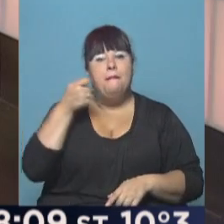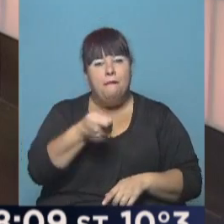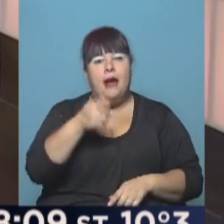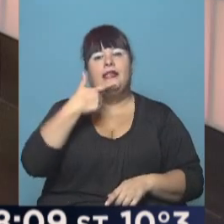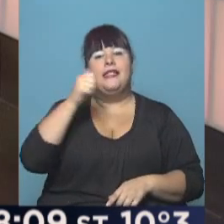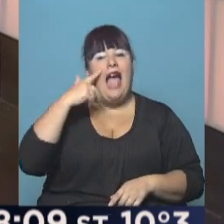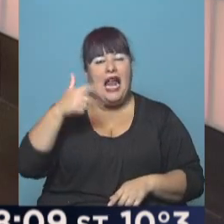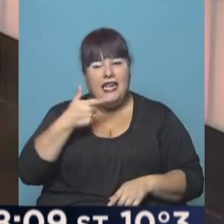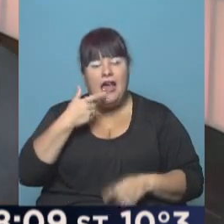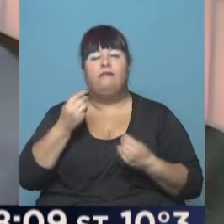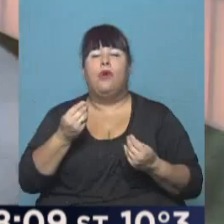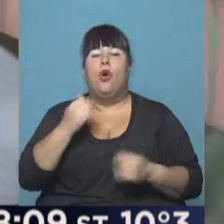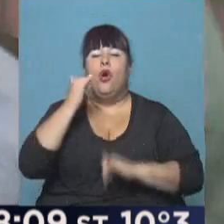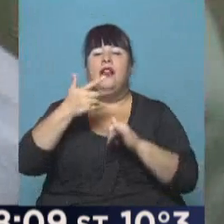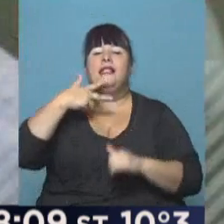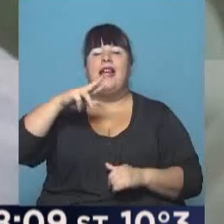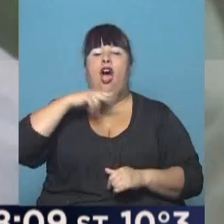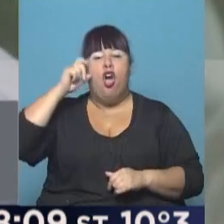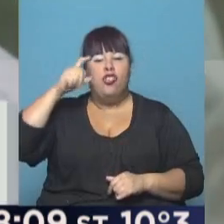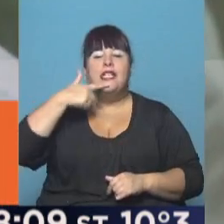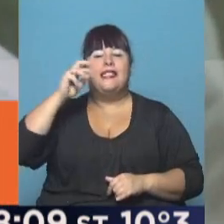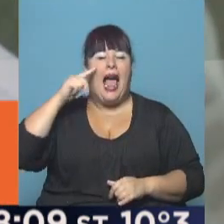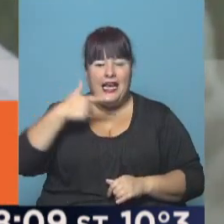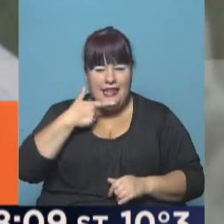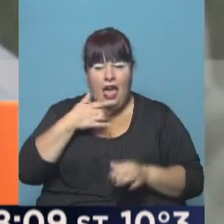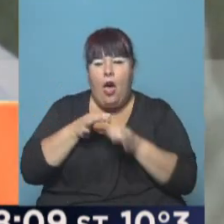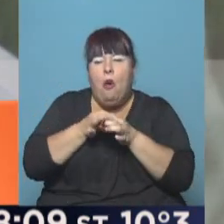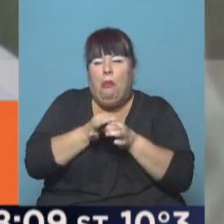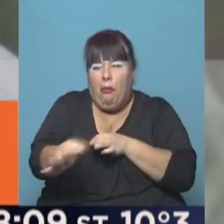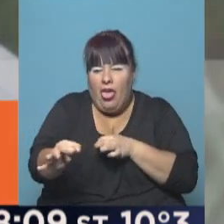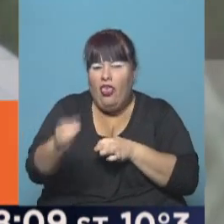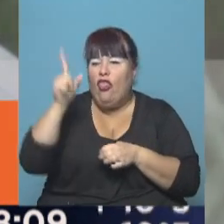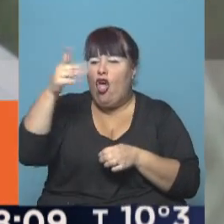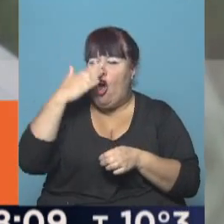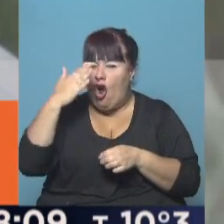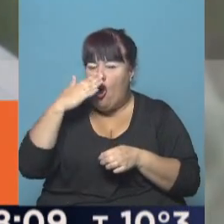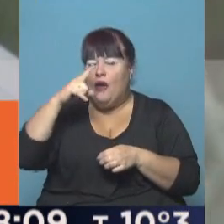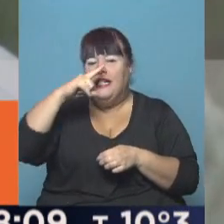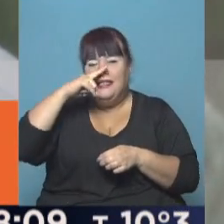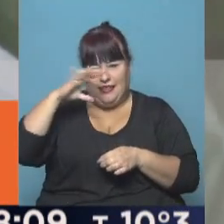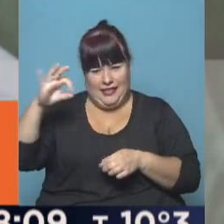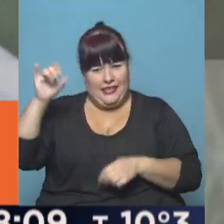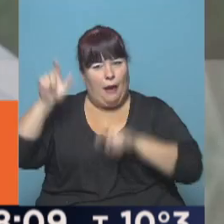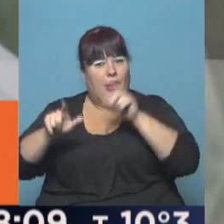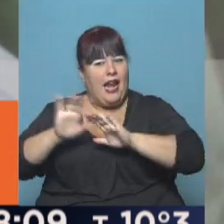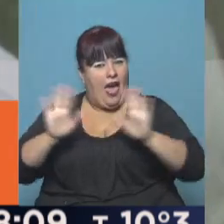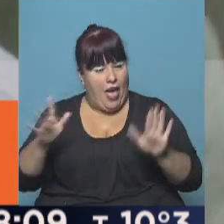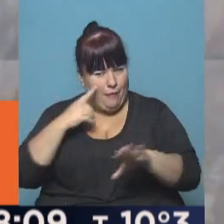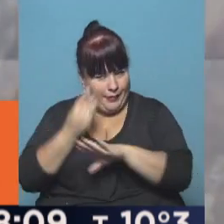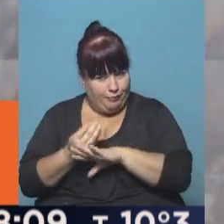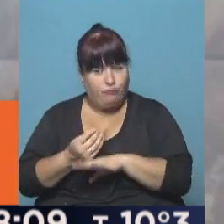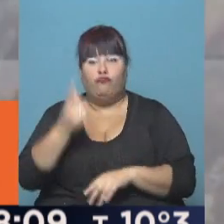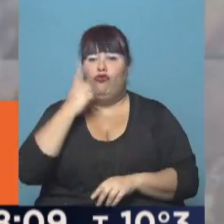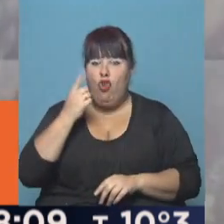salinas que nos lleva a san jose de las salinas un pequeño pueblito cordobés de sólo 700 habitantes donde